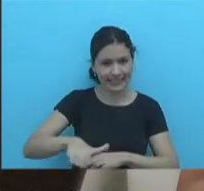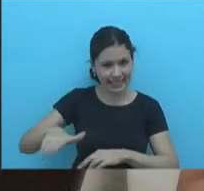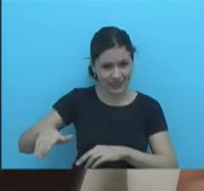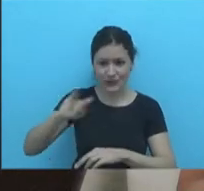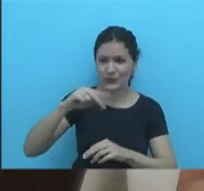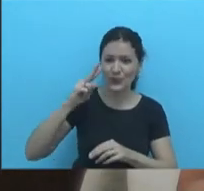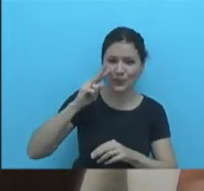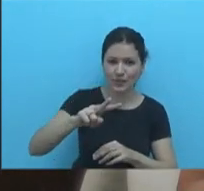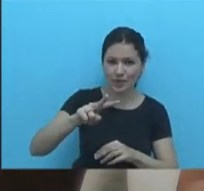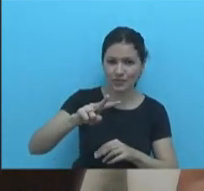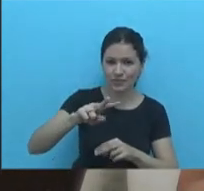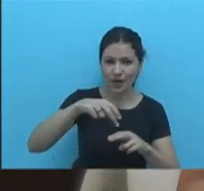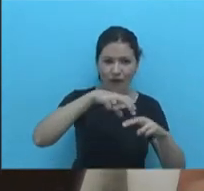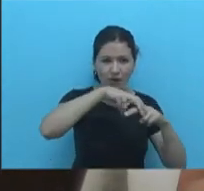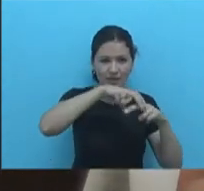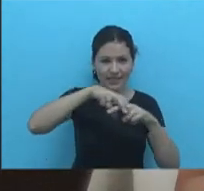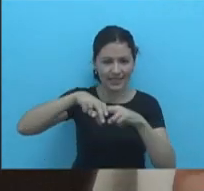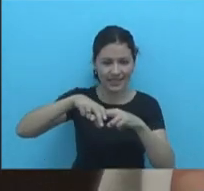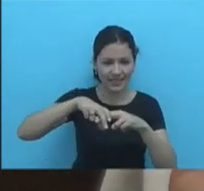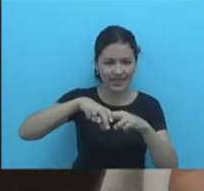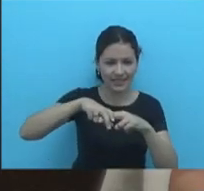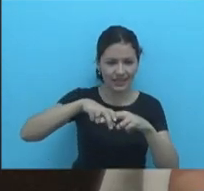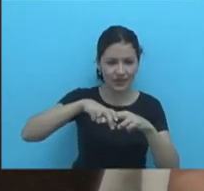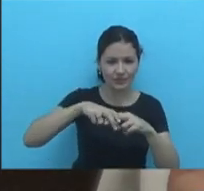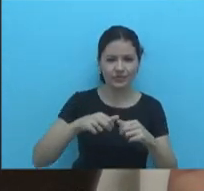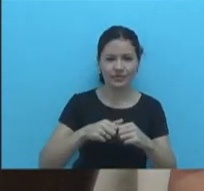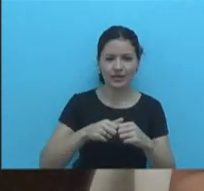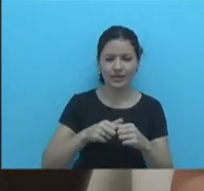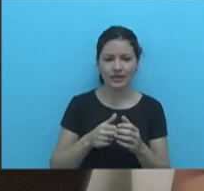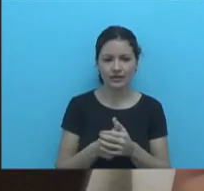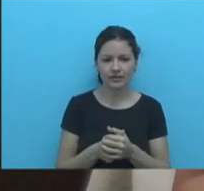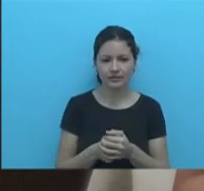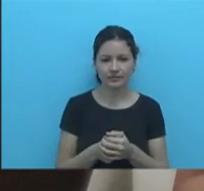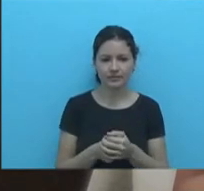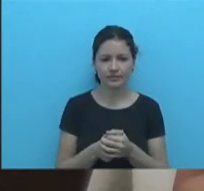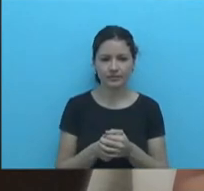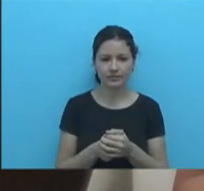están haciendo el trabajo de los animales, con los animales.